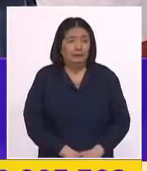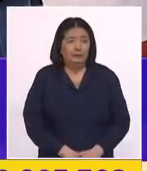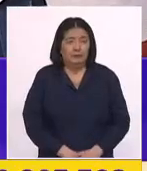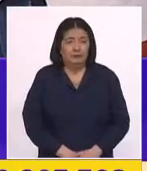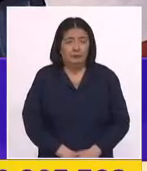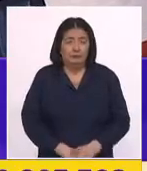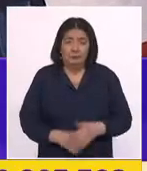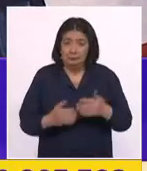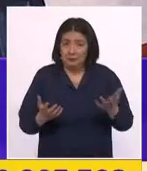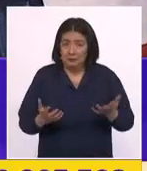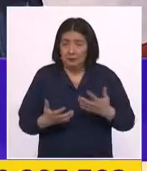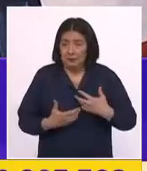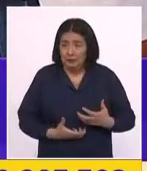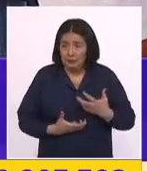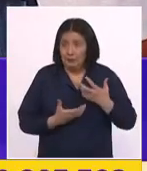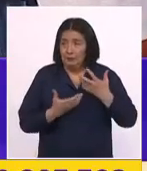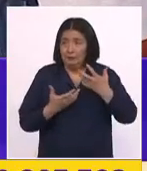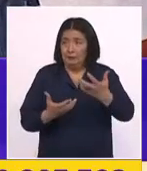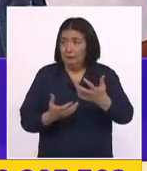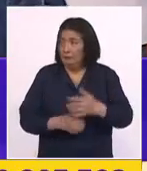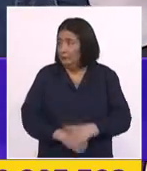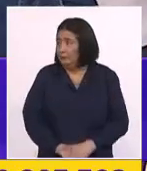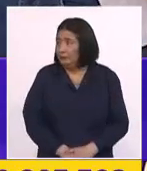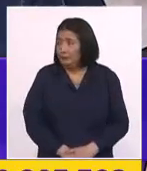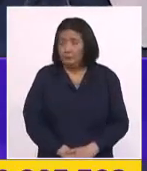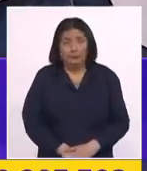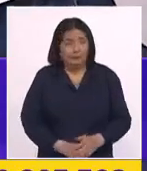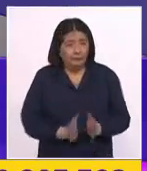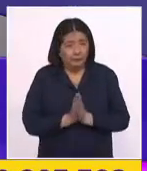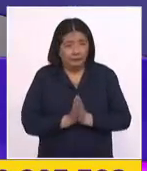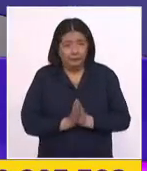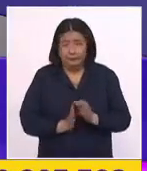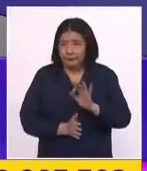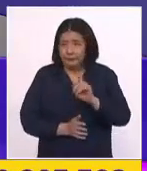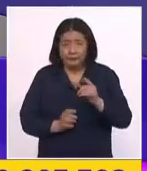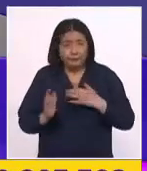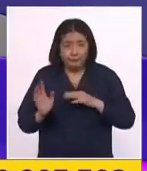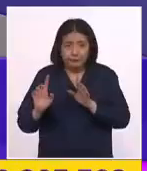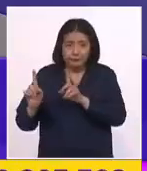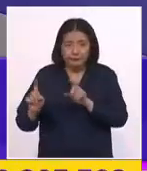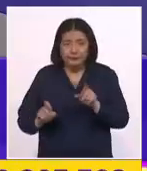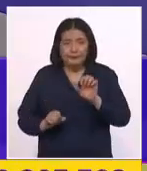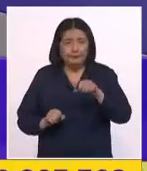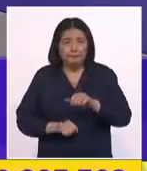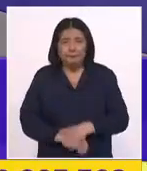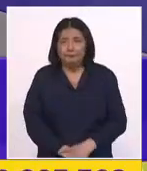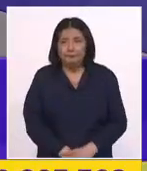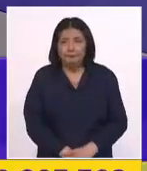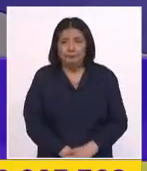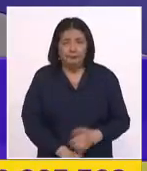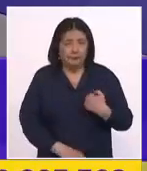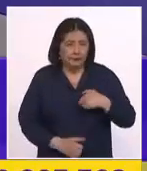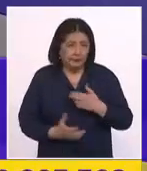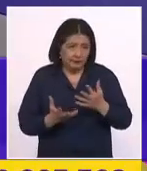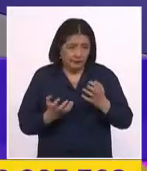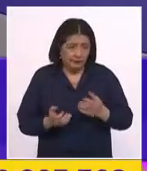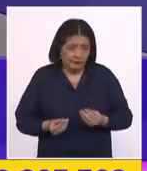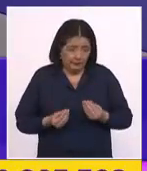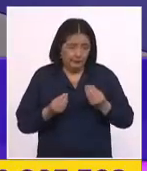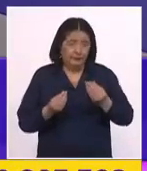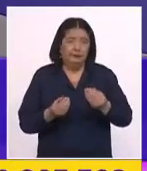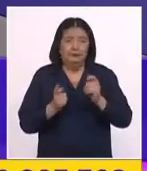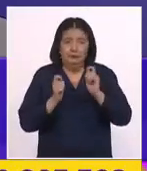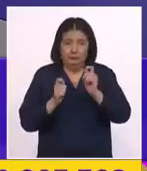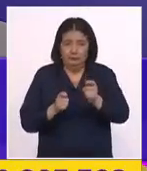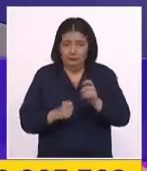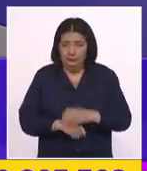Sí, a los cinco años. Bueno, sí, vamos a hacerle la entrega. Fátima, por favor, tenías una pregunta, me parece. Sí. No, queríamos hacerle una entrega de un